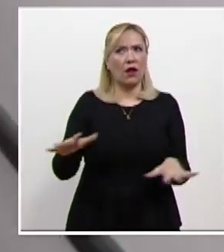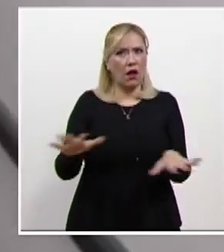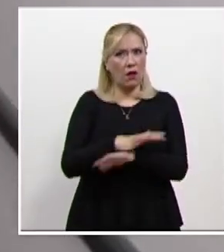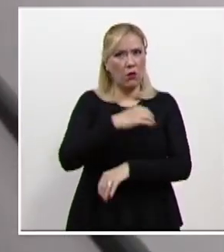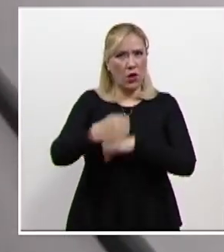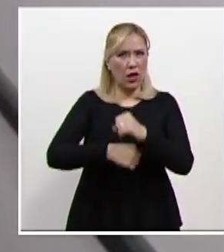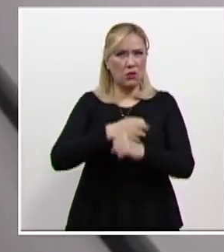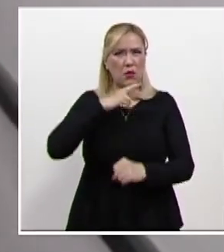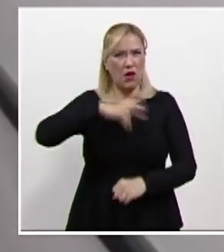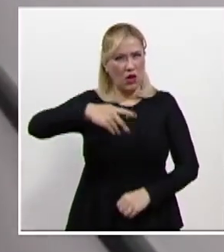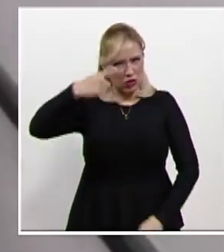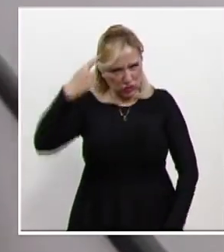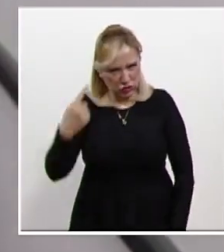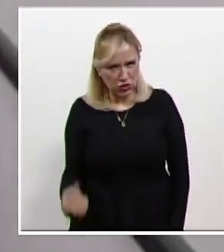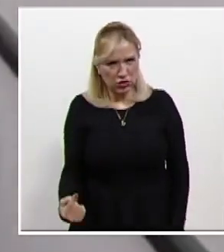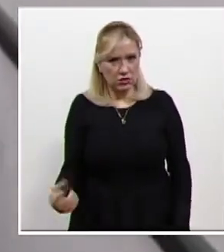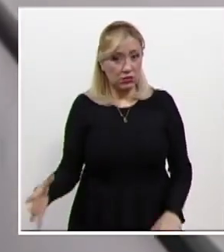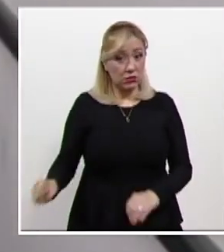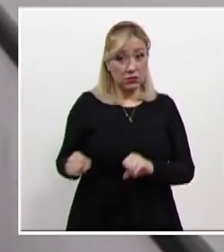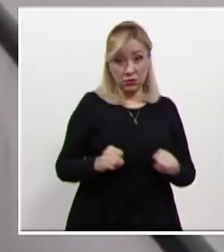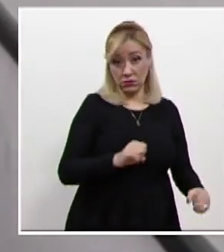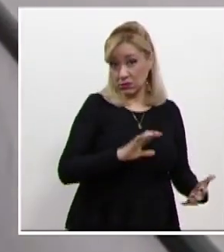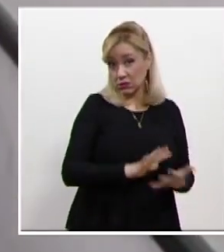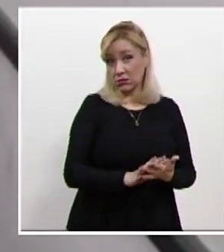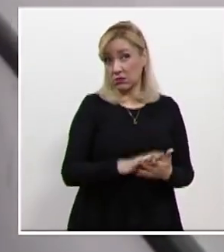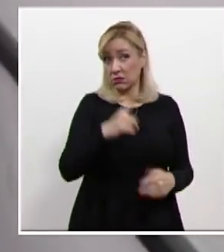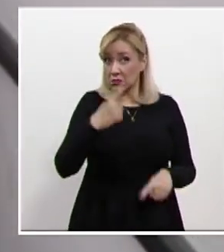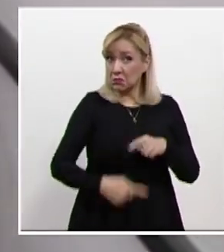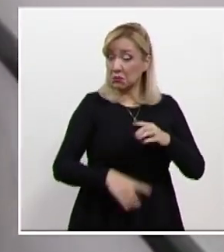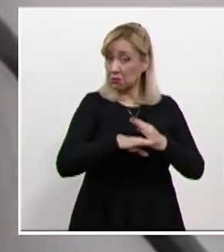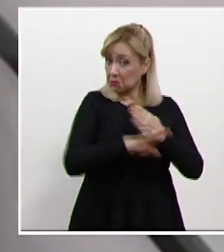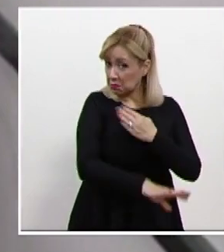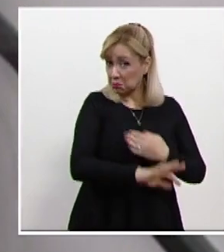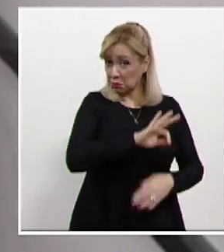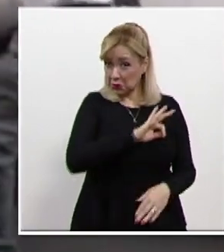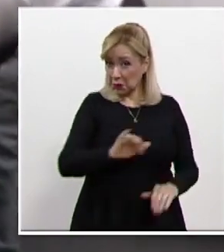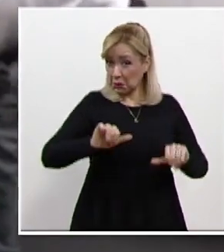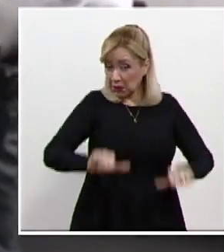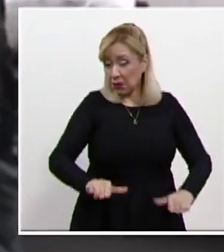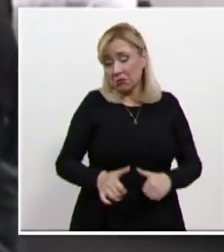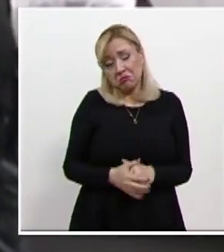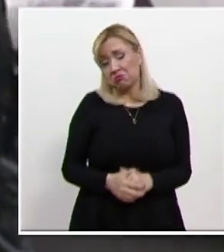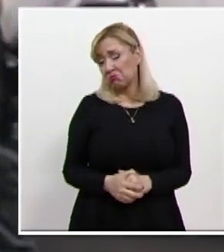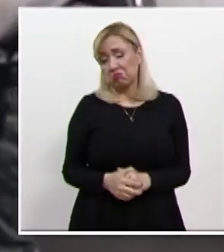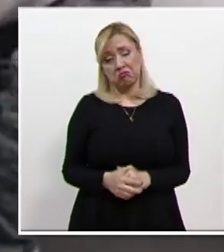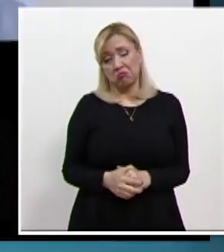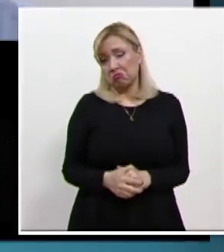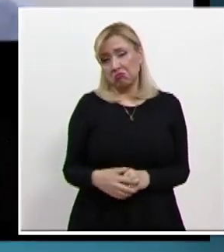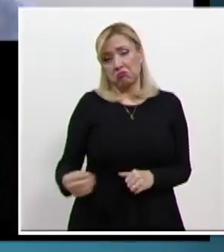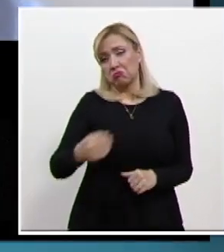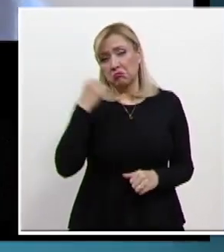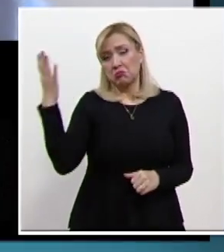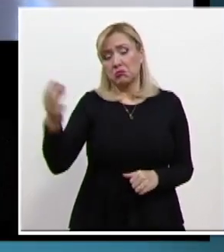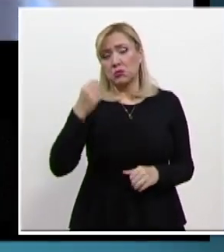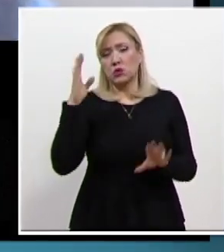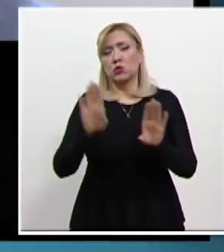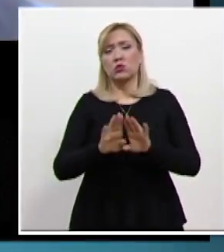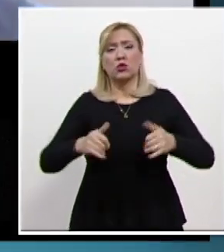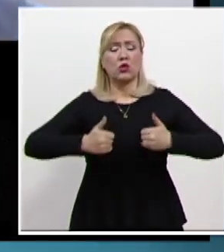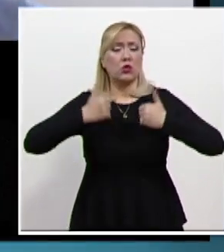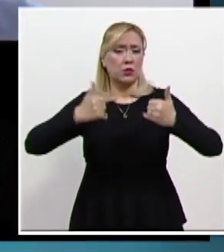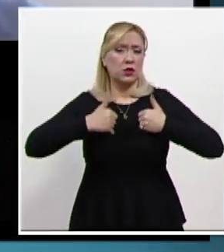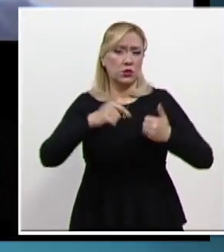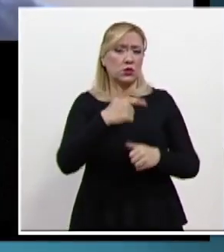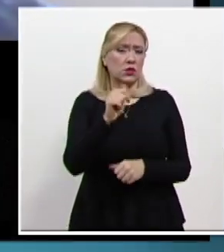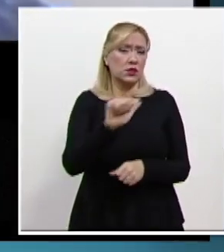para evitar que los adolescentes se involucren en actos delictivos. Al participar en el seminario sobre justicia penal para adolescentes